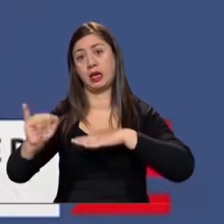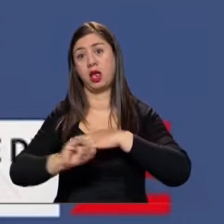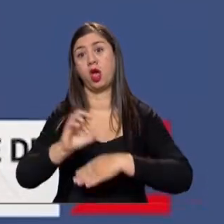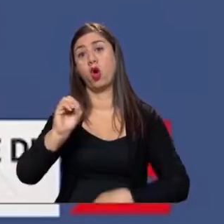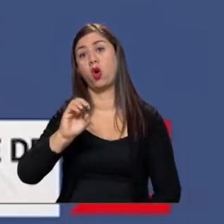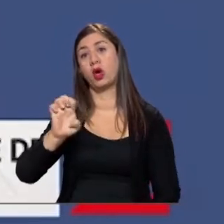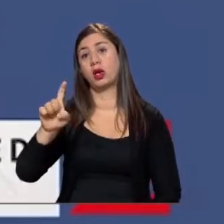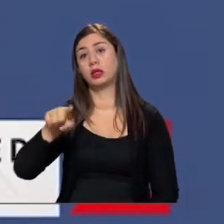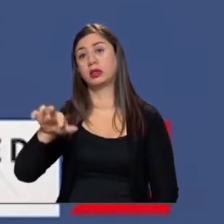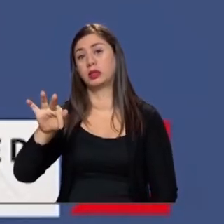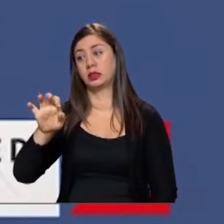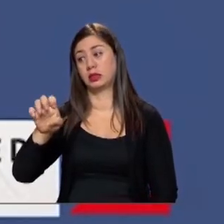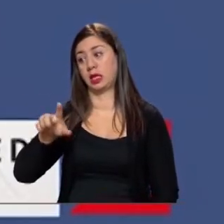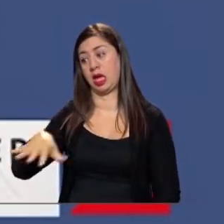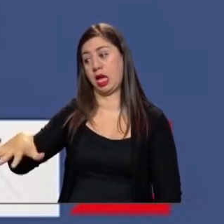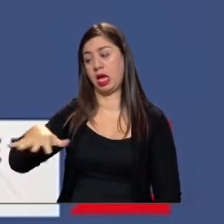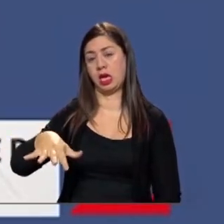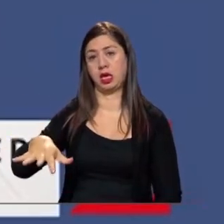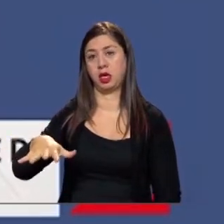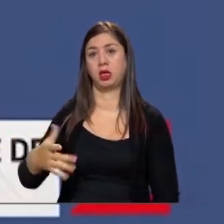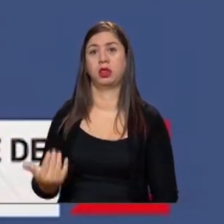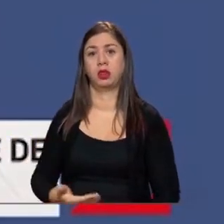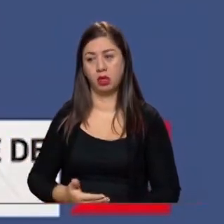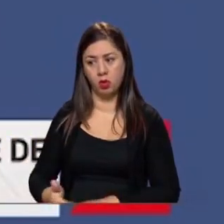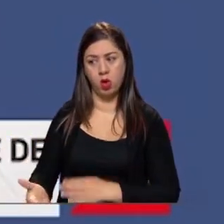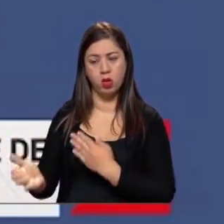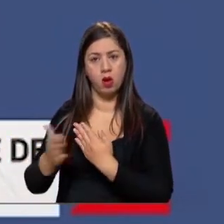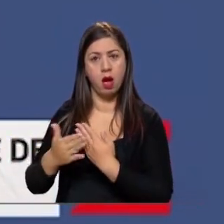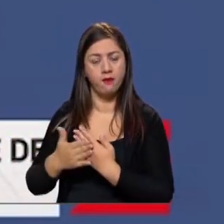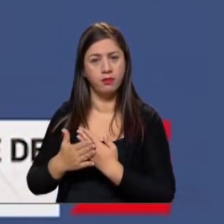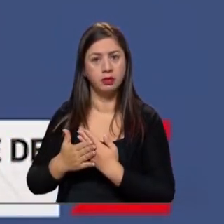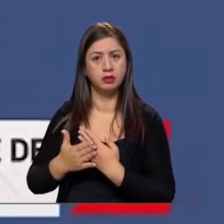oeste. Y cuando te llaman realmente y te indican esto,